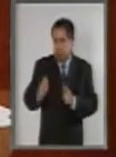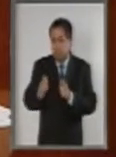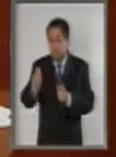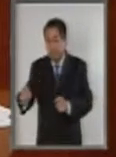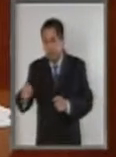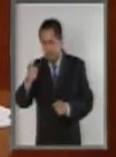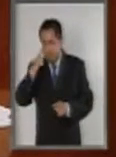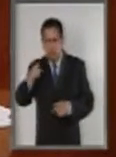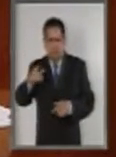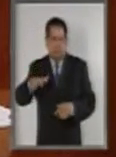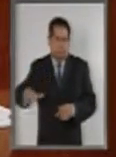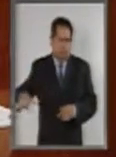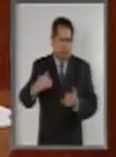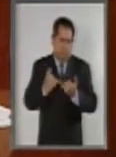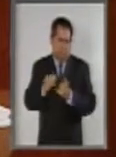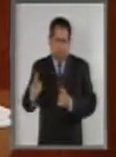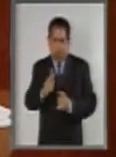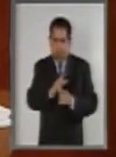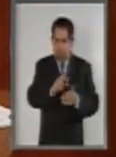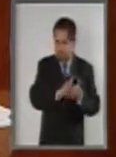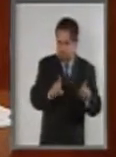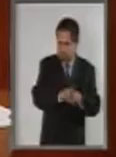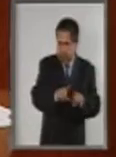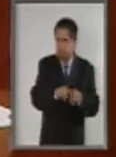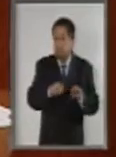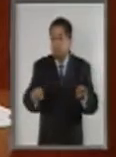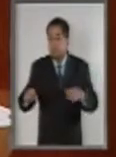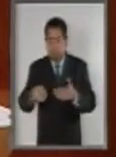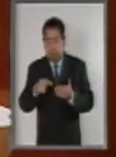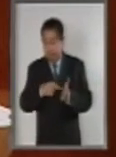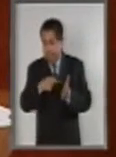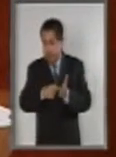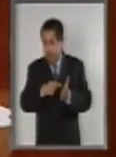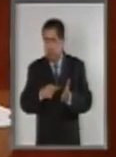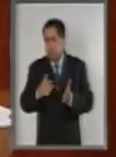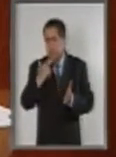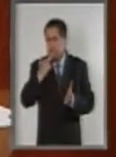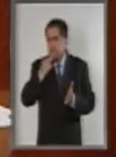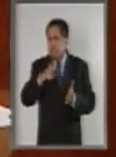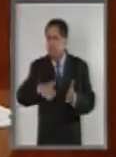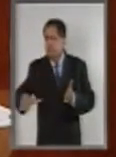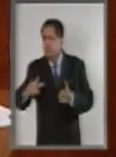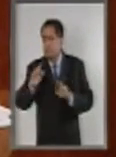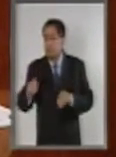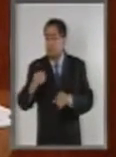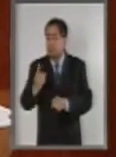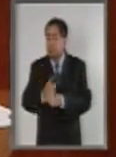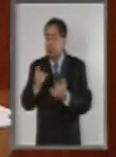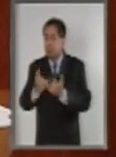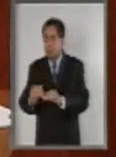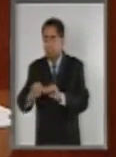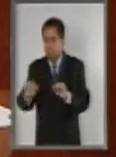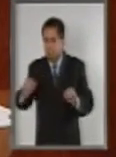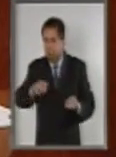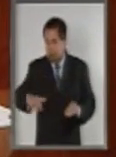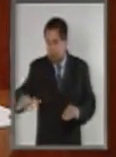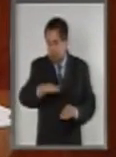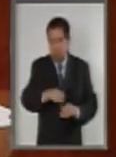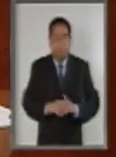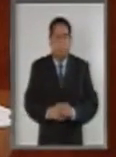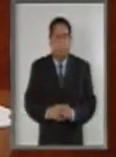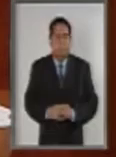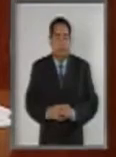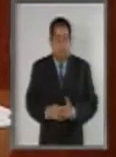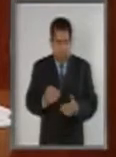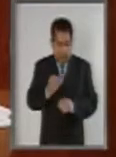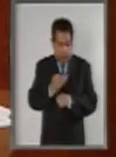para el ejercicio de los demás derechos, es una herramienta sustancial para la igualdad de oportunidades. En el diseño